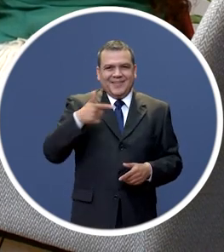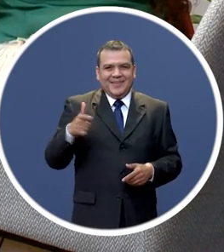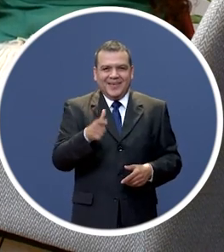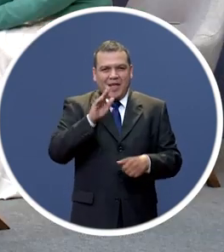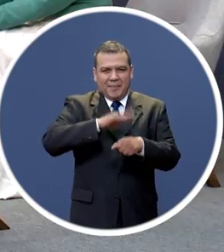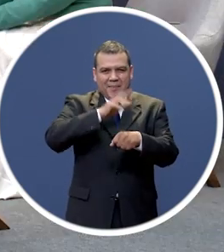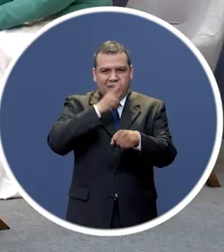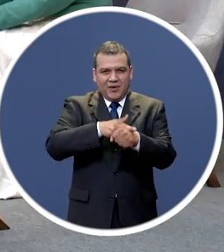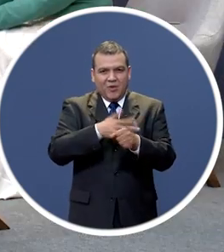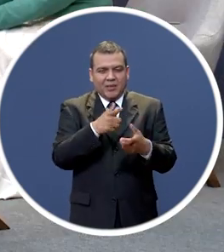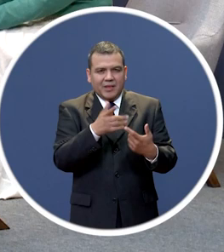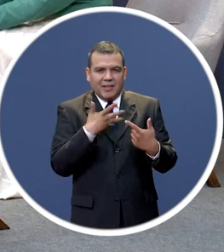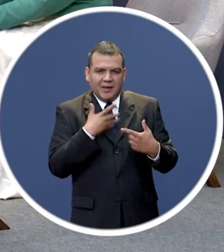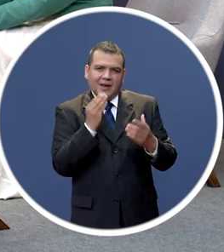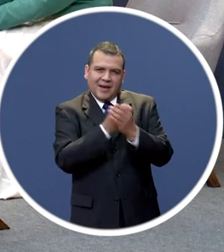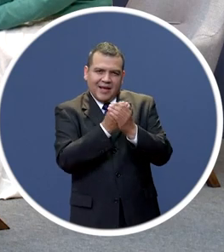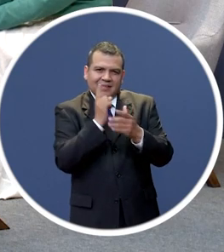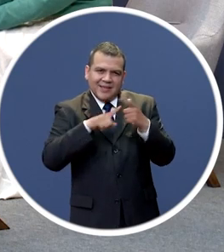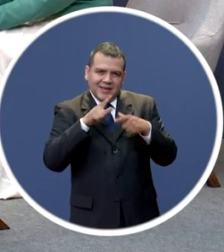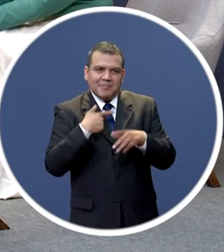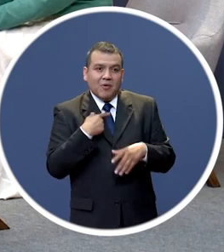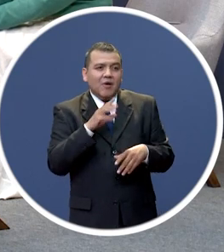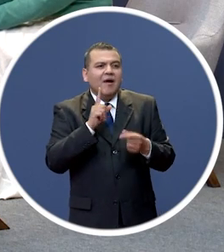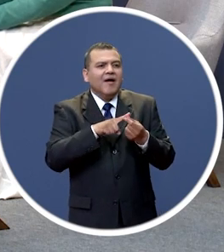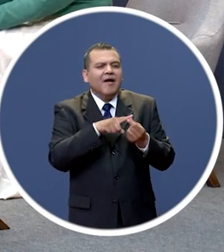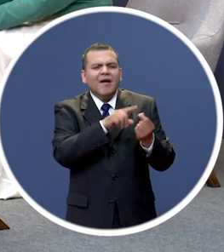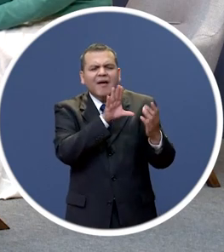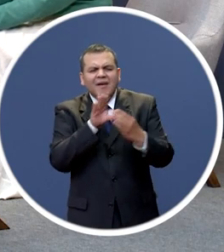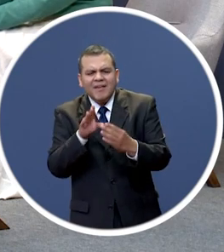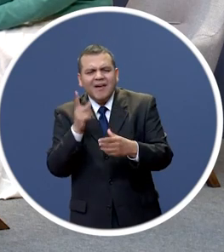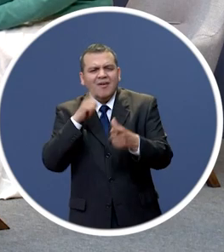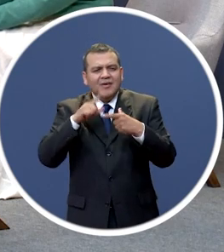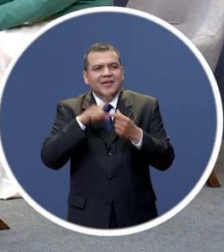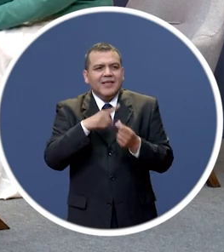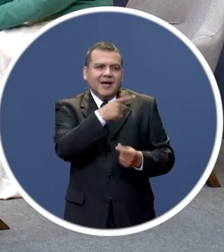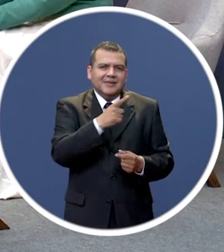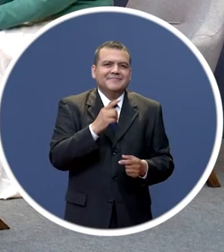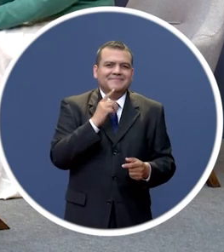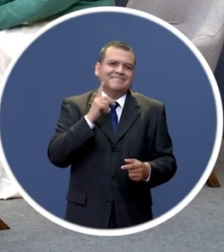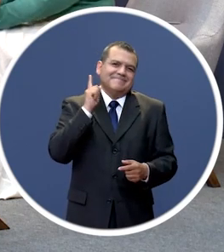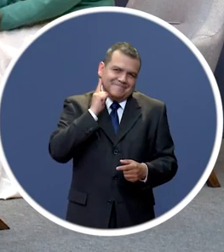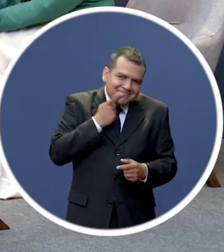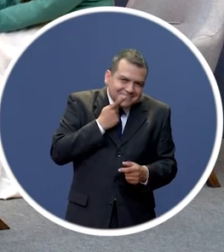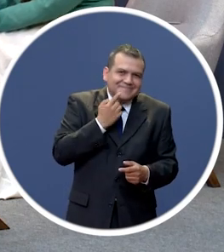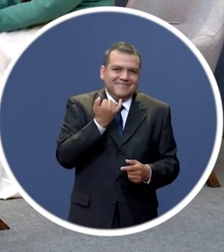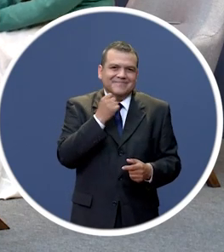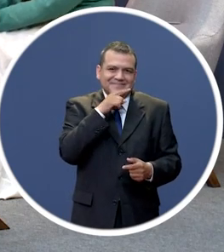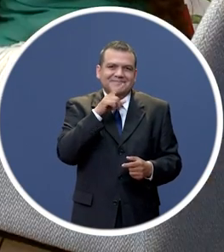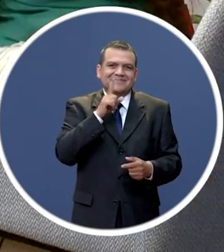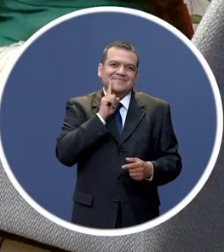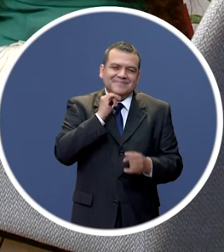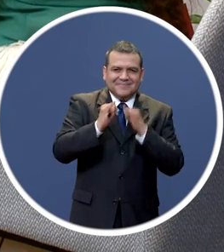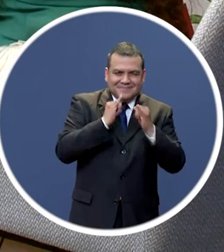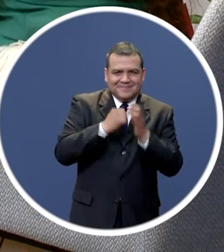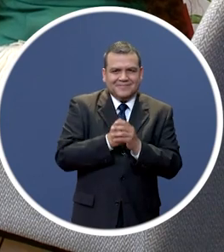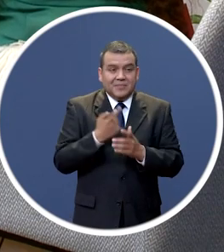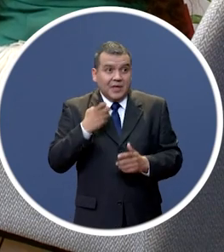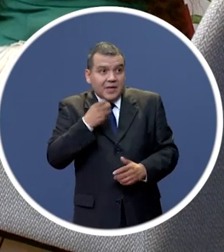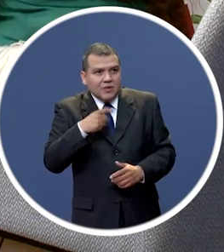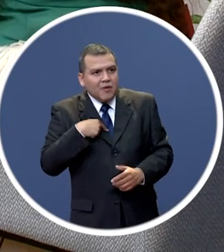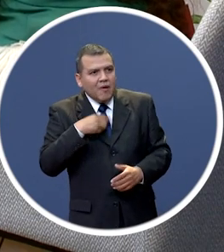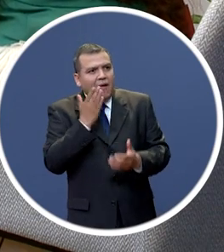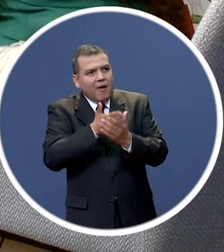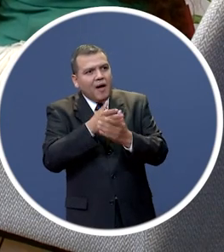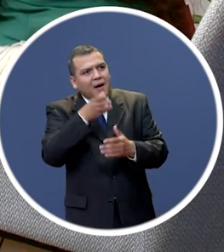Se formó el grupo y pensando en que los maestros fueran sordos y la intérprete que estaba en ese momento. Ahí aprendí formalmente, digamos,